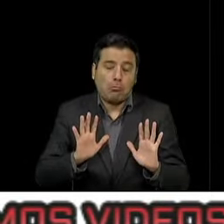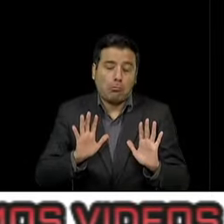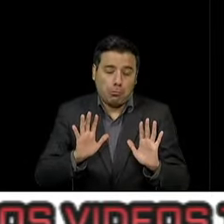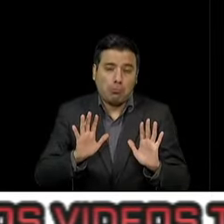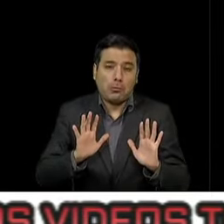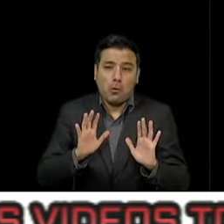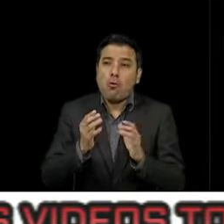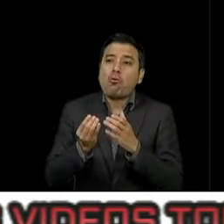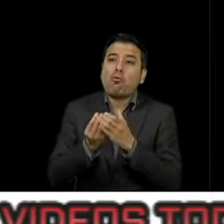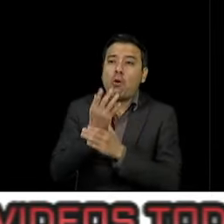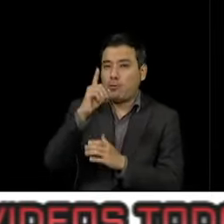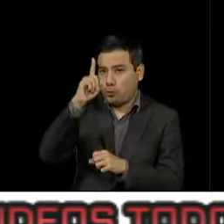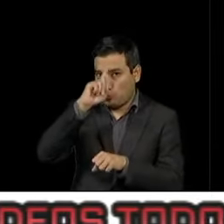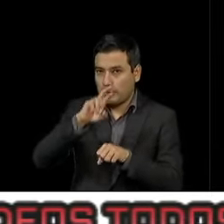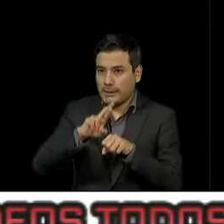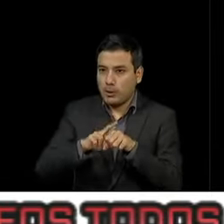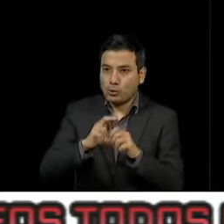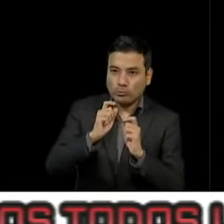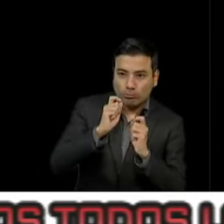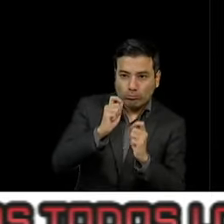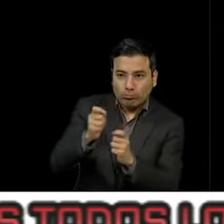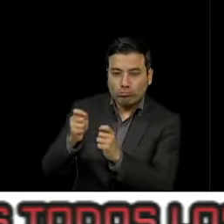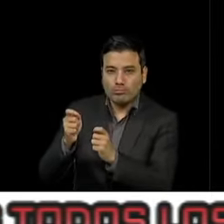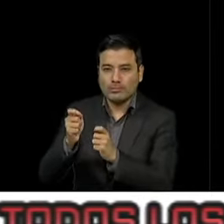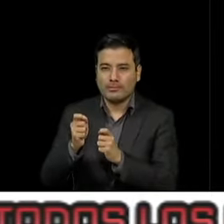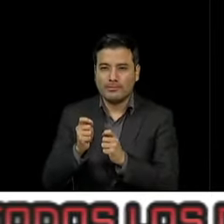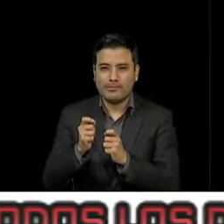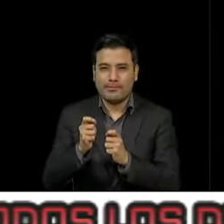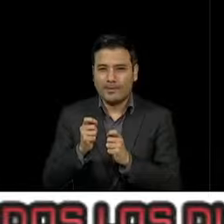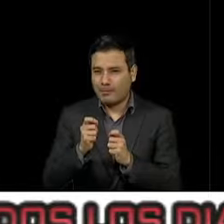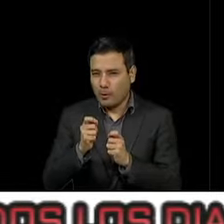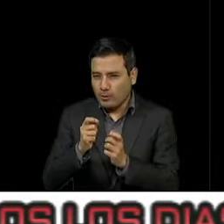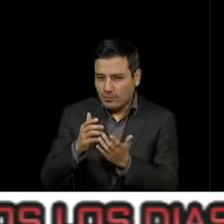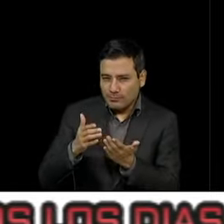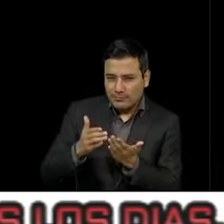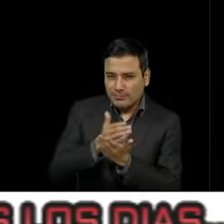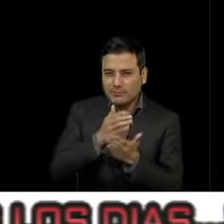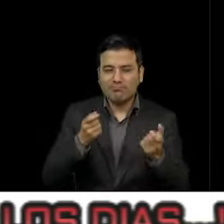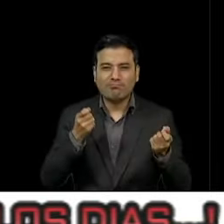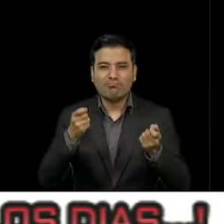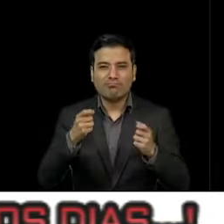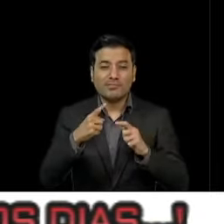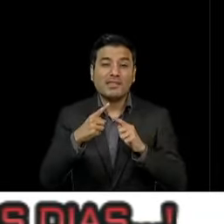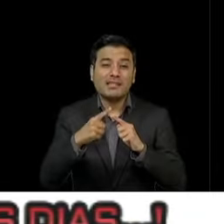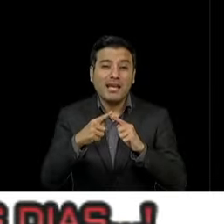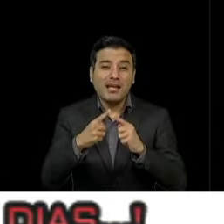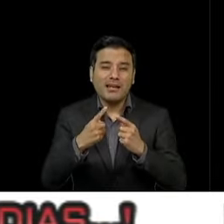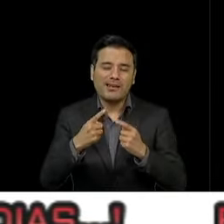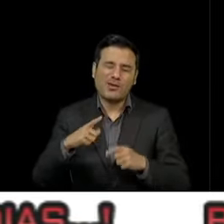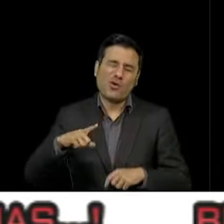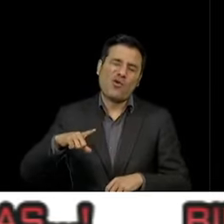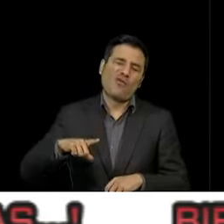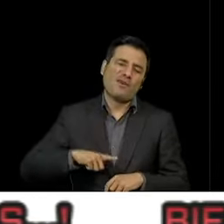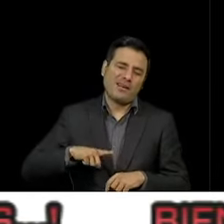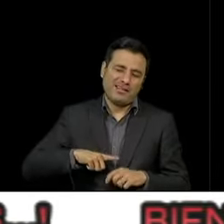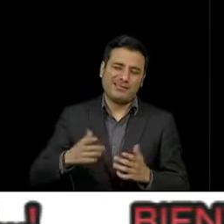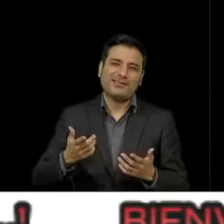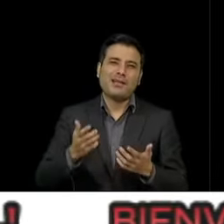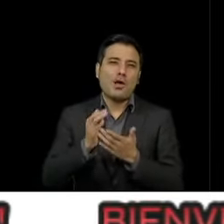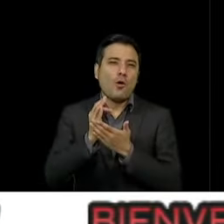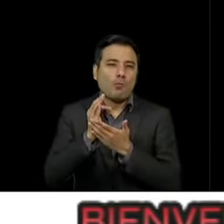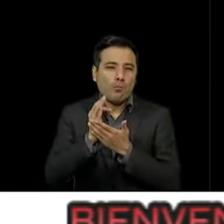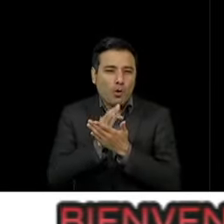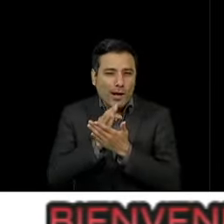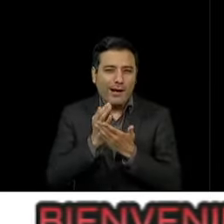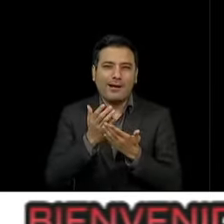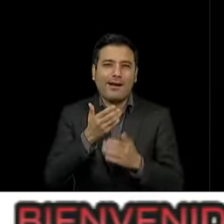nuevos consejeros. Obviamente con la intervención de los gobernadores de Morena, obviamente con la intervención del presidente de la República en